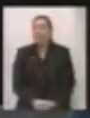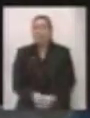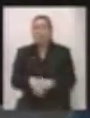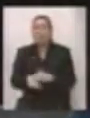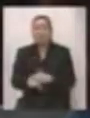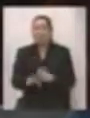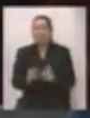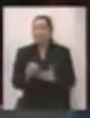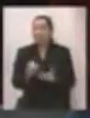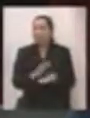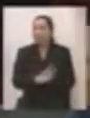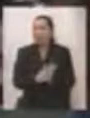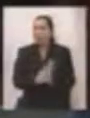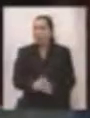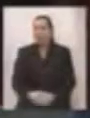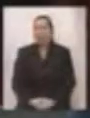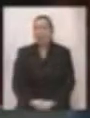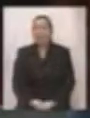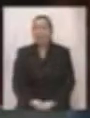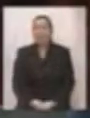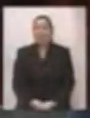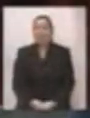filtros gratuitos u